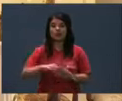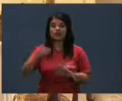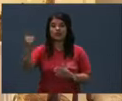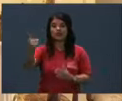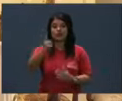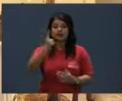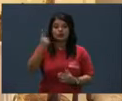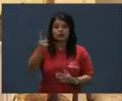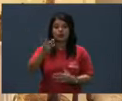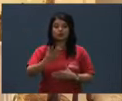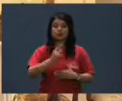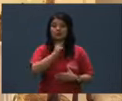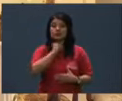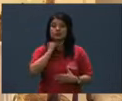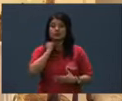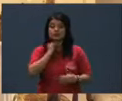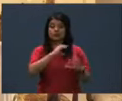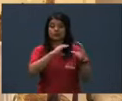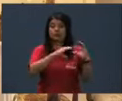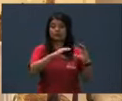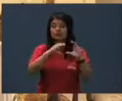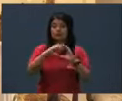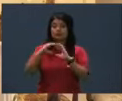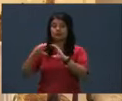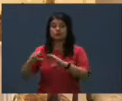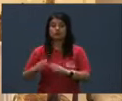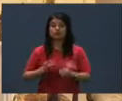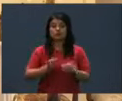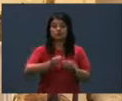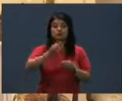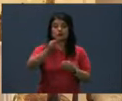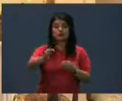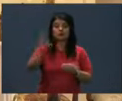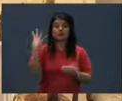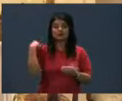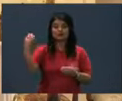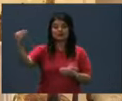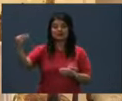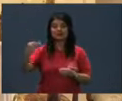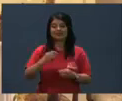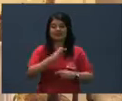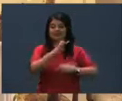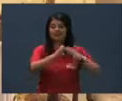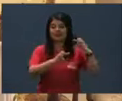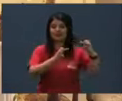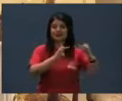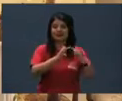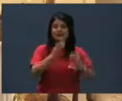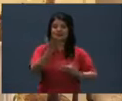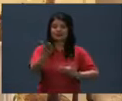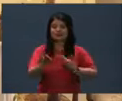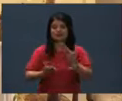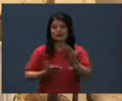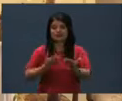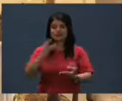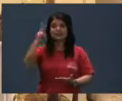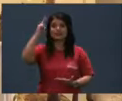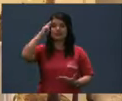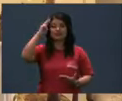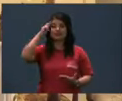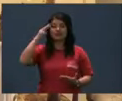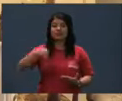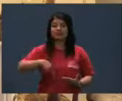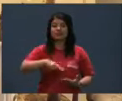los pastores que cuidan de tu pueblo, llévala a su perfección por la caridad. Acuérdate también de nuestros